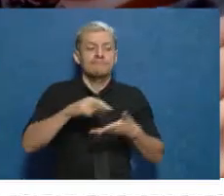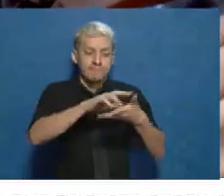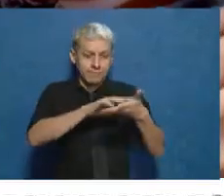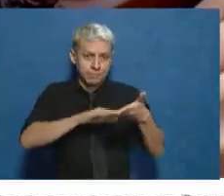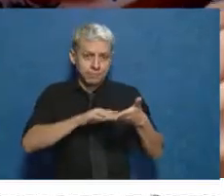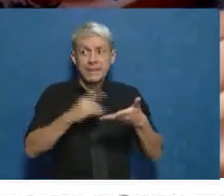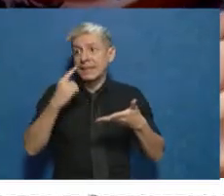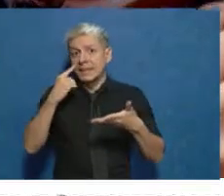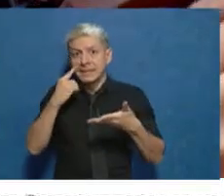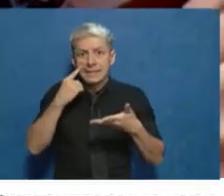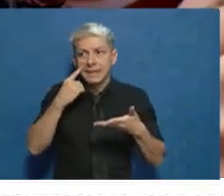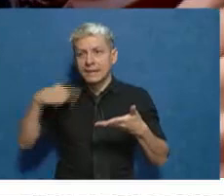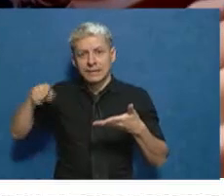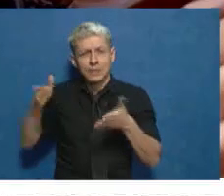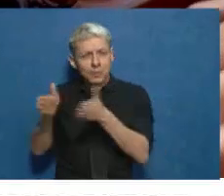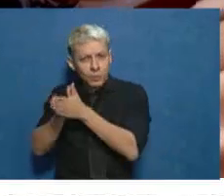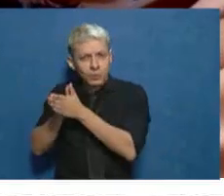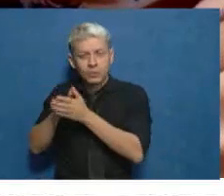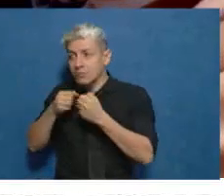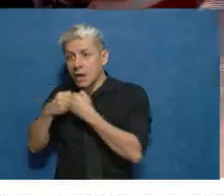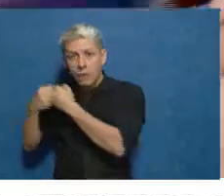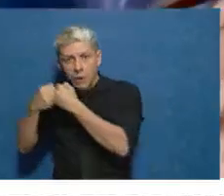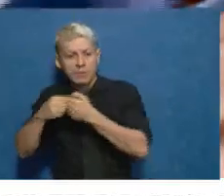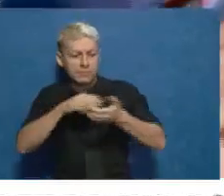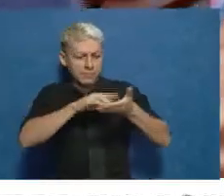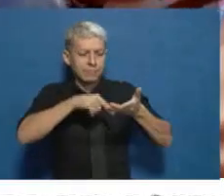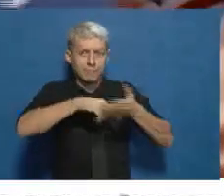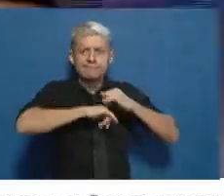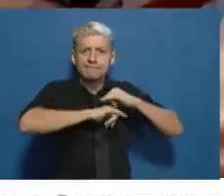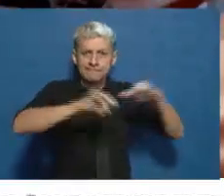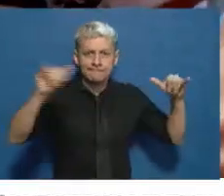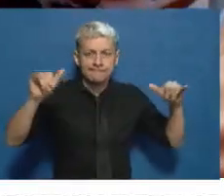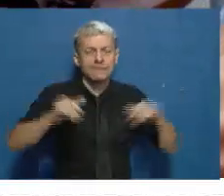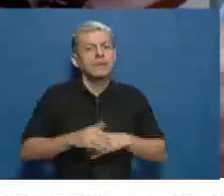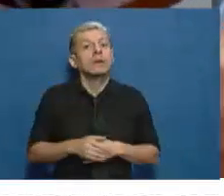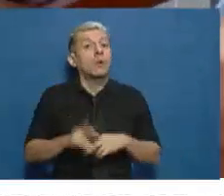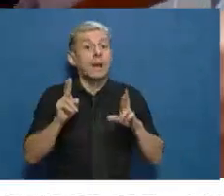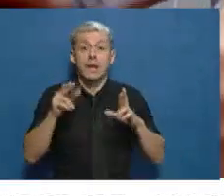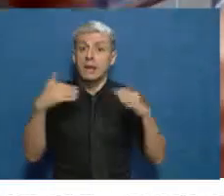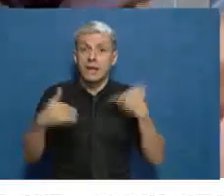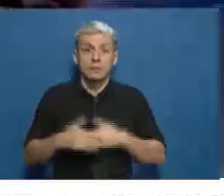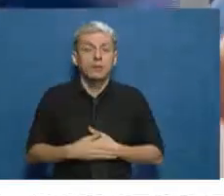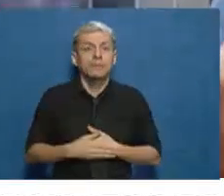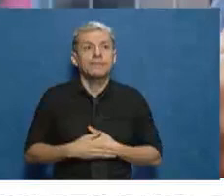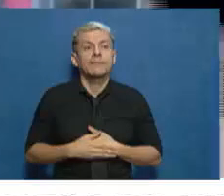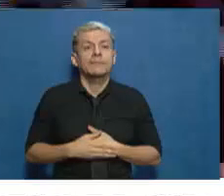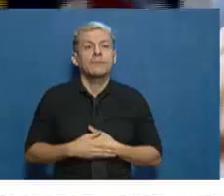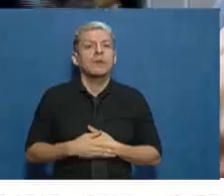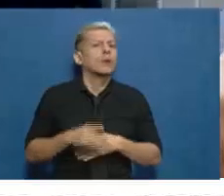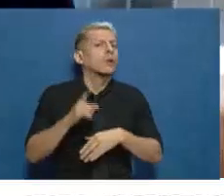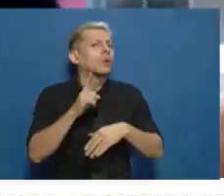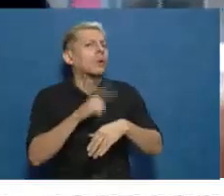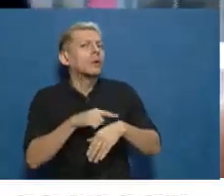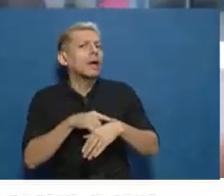de los intendentes podremos avanzar en la implementación. Ojalá podamos llegar antes del viernes con ese decreto cada uno de los municipios. El horario